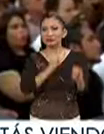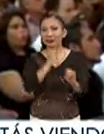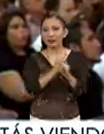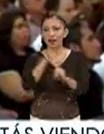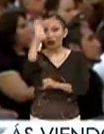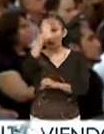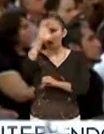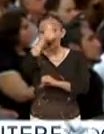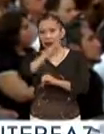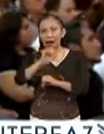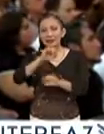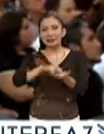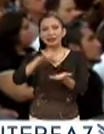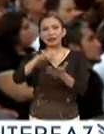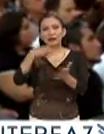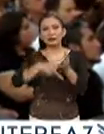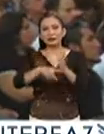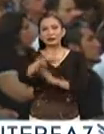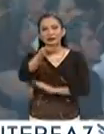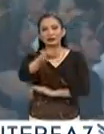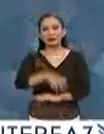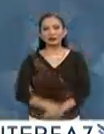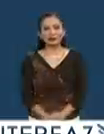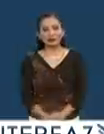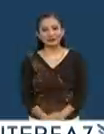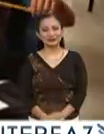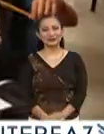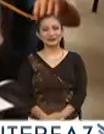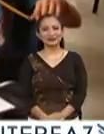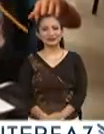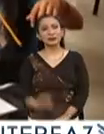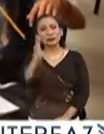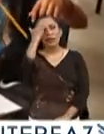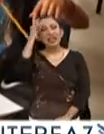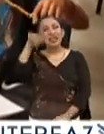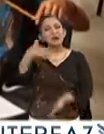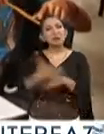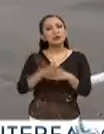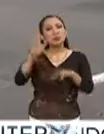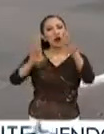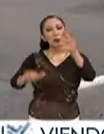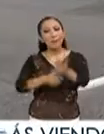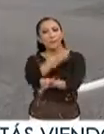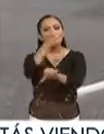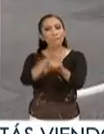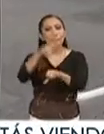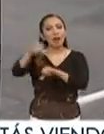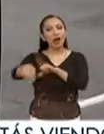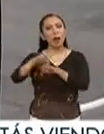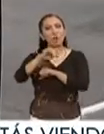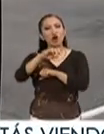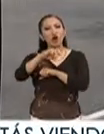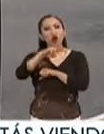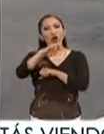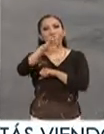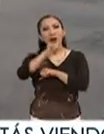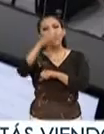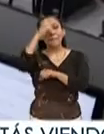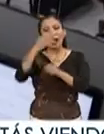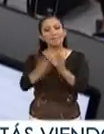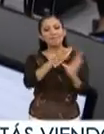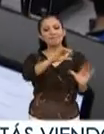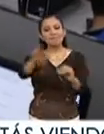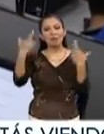Internacional de Cultura Saltillo 2018. Conoce la próxima normal que será instaurada en Monclova para formar